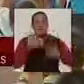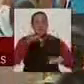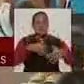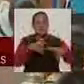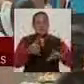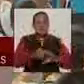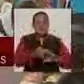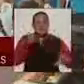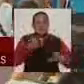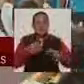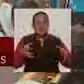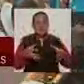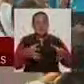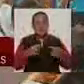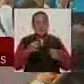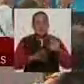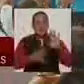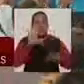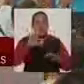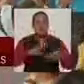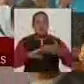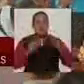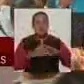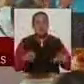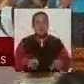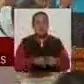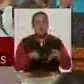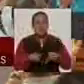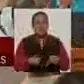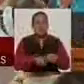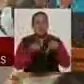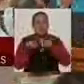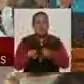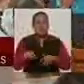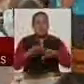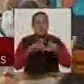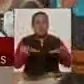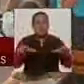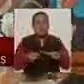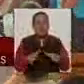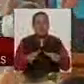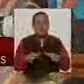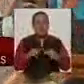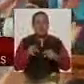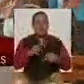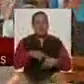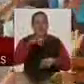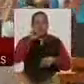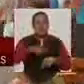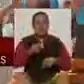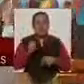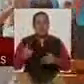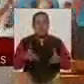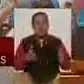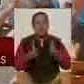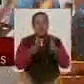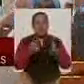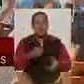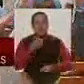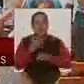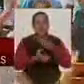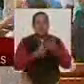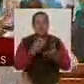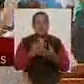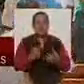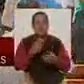para 15 comunidades indígenas de la provincia de Condorcanqui en la región Amazonas. Su mensaje ha sido muy